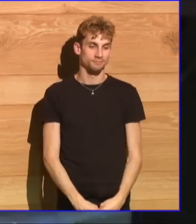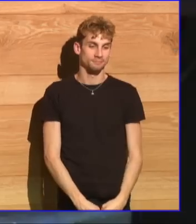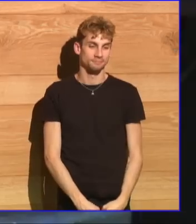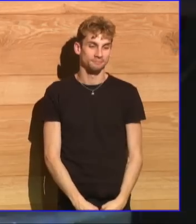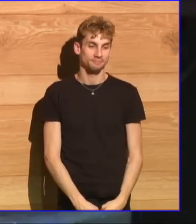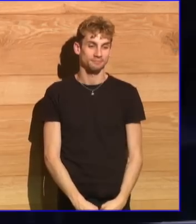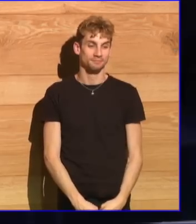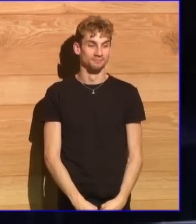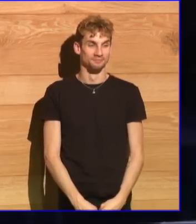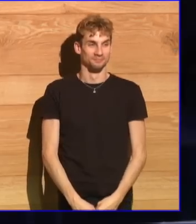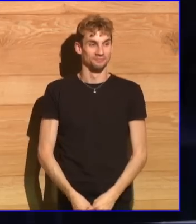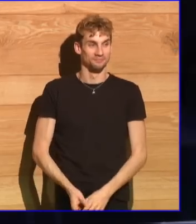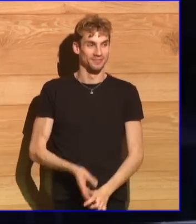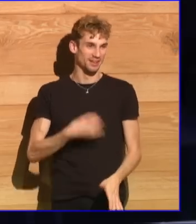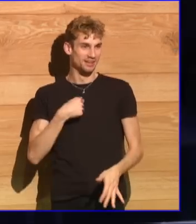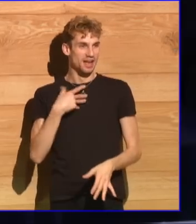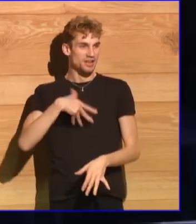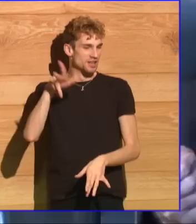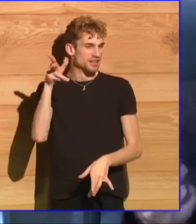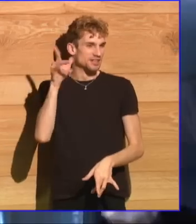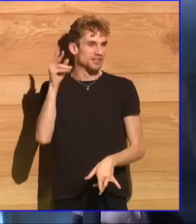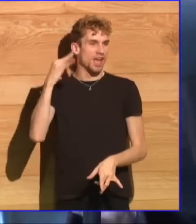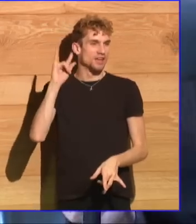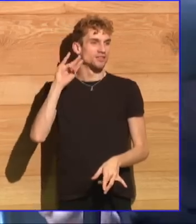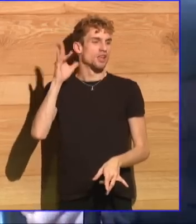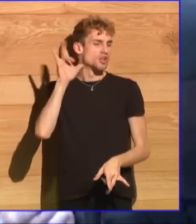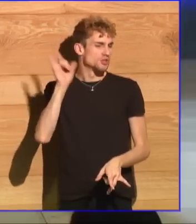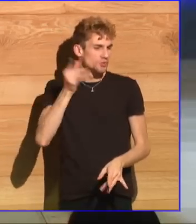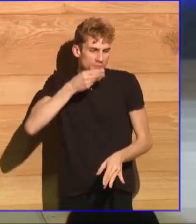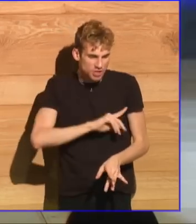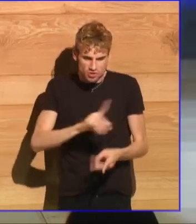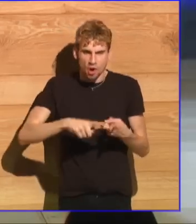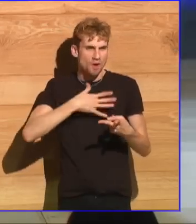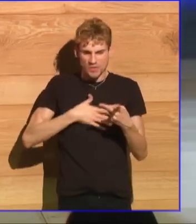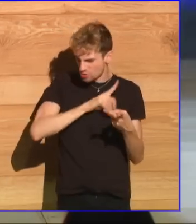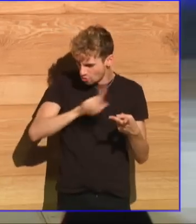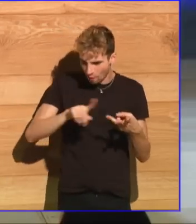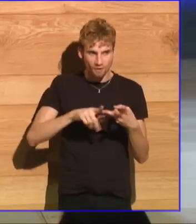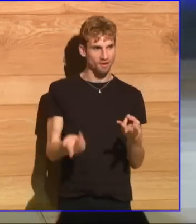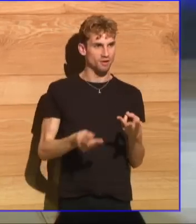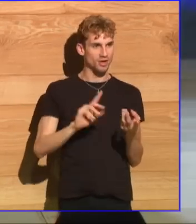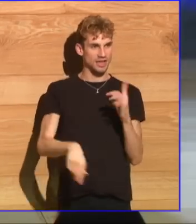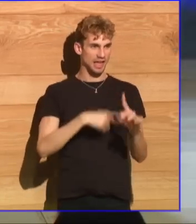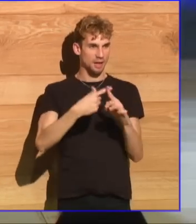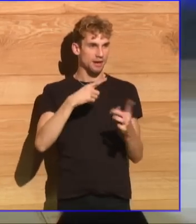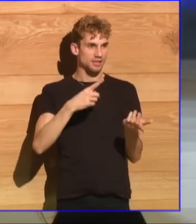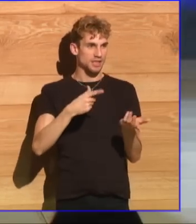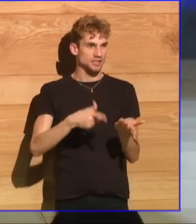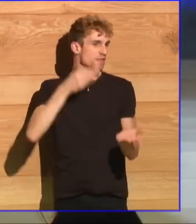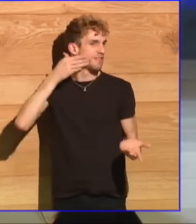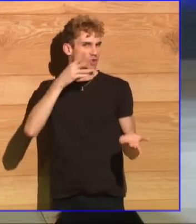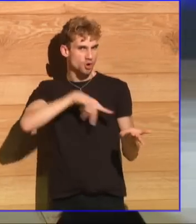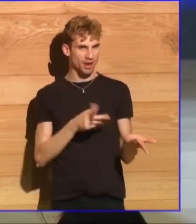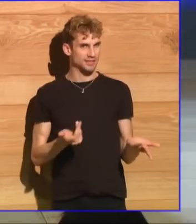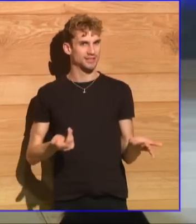No es ni radiofónico, ni agradable, no. Pido disculpas, joder, ¿no? Y te voy a decir una cosa, ni digno de una estrella de la comedia